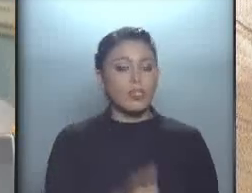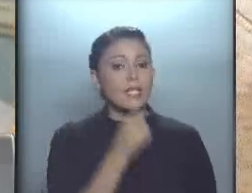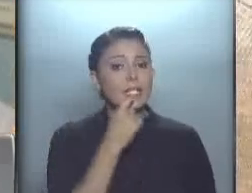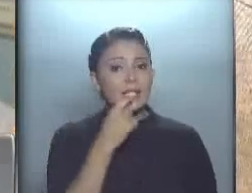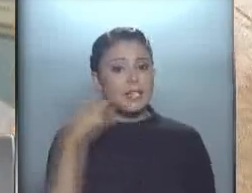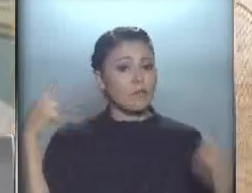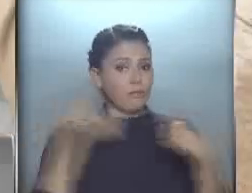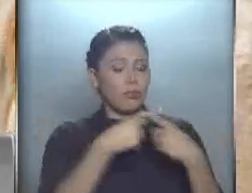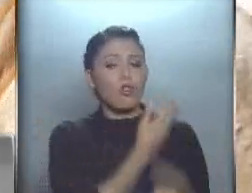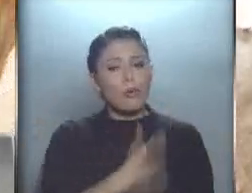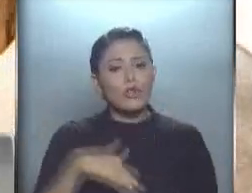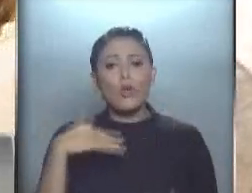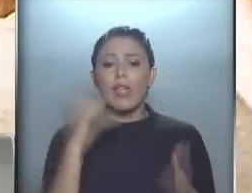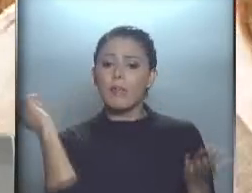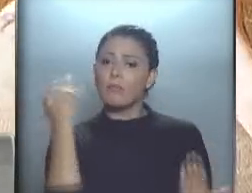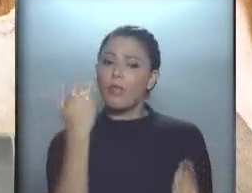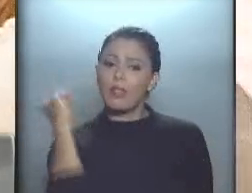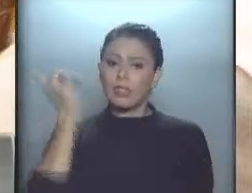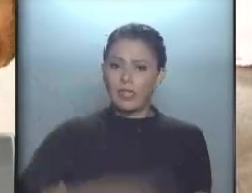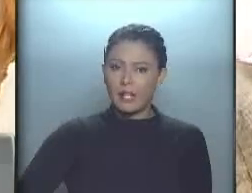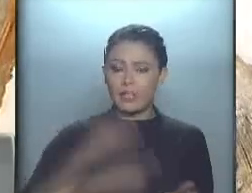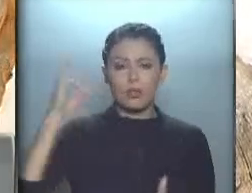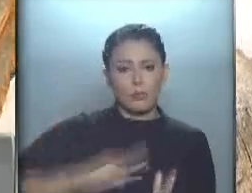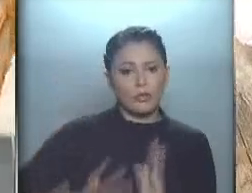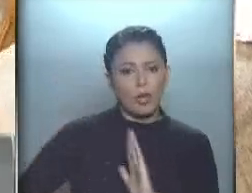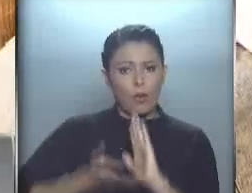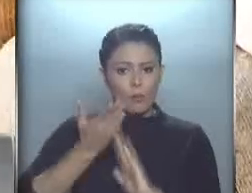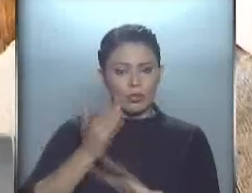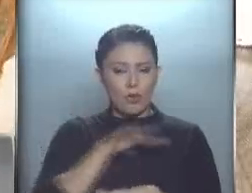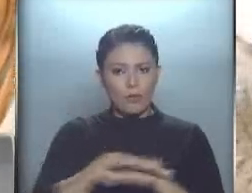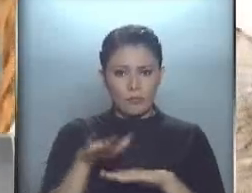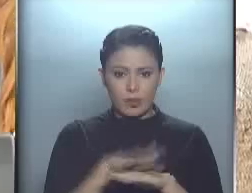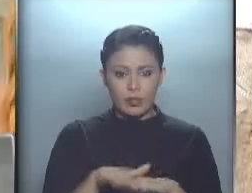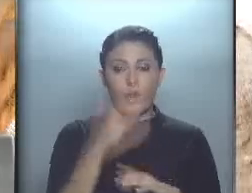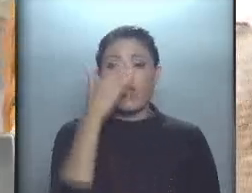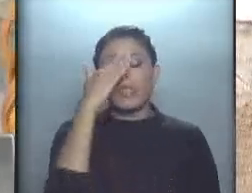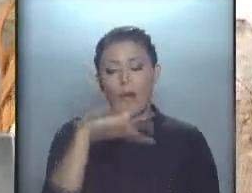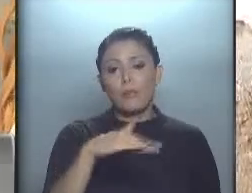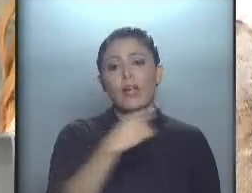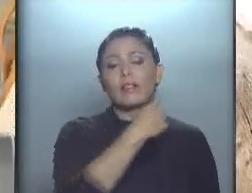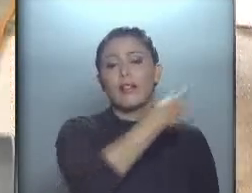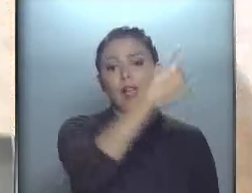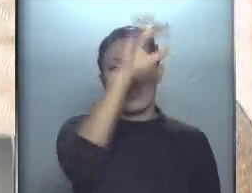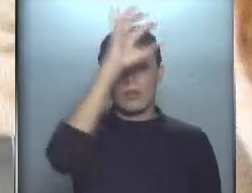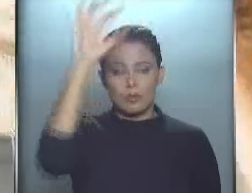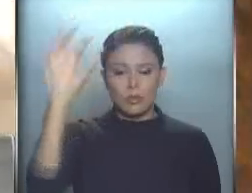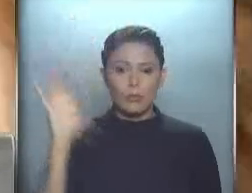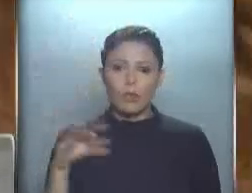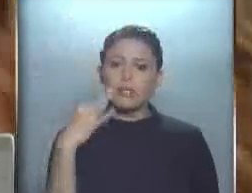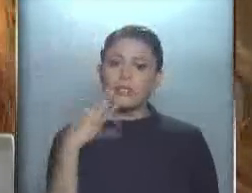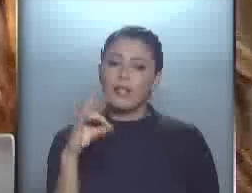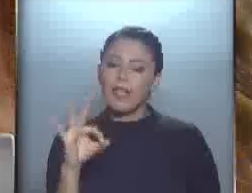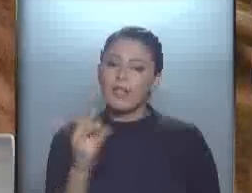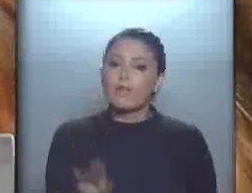acuerdo el gobierno podría fijar por decreto la suba salarial de referencia sobre la que luego se basa en el resto de la jurisdicciones para